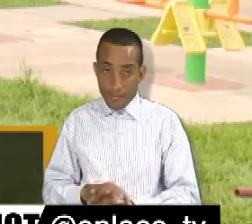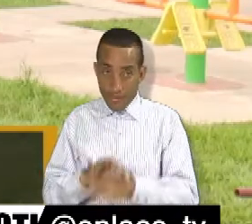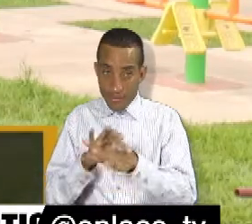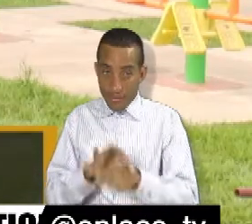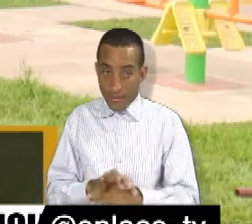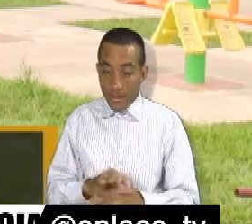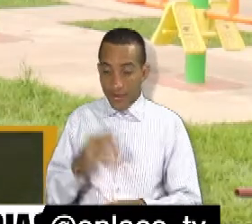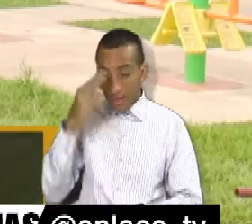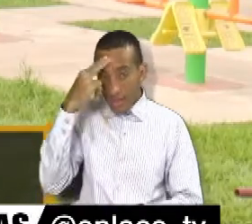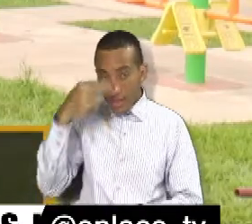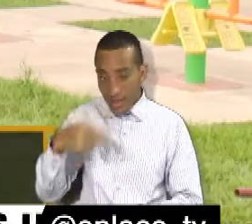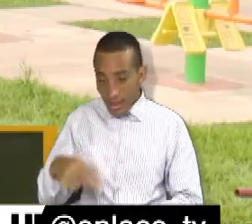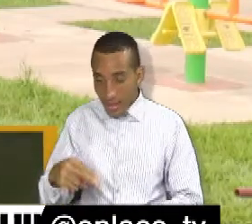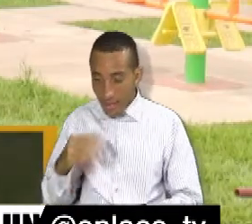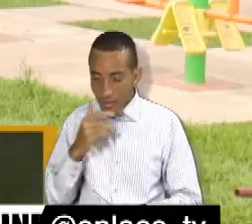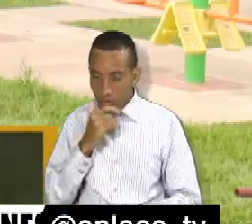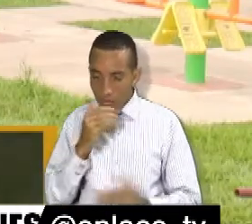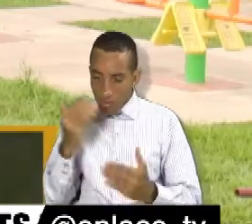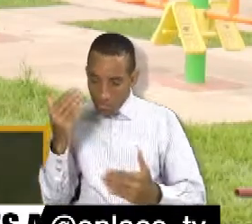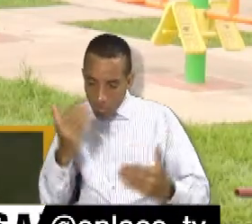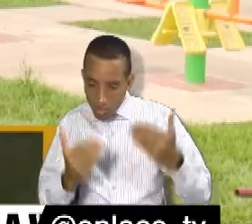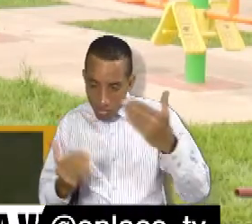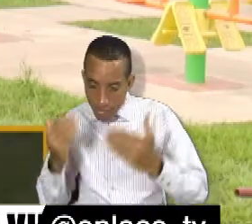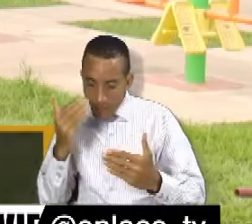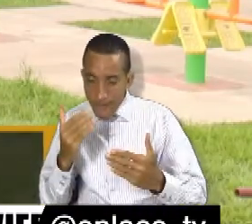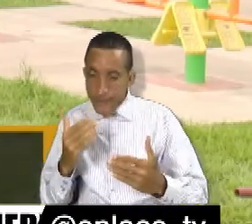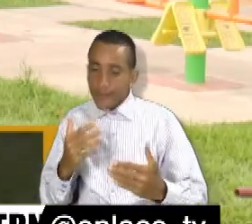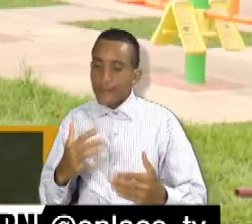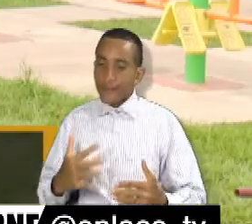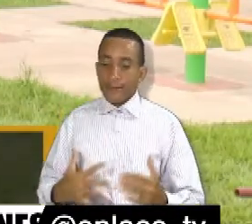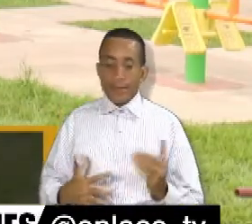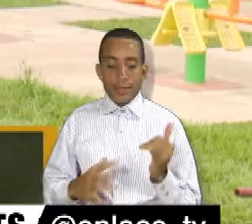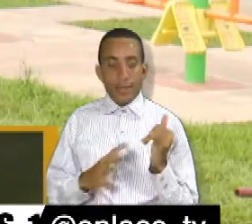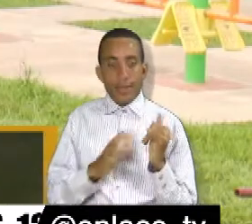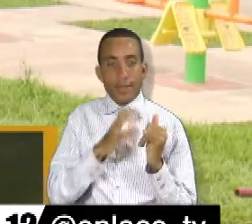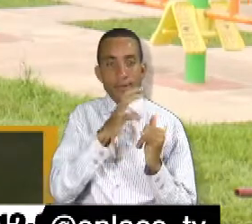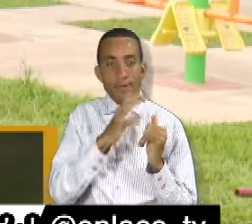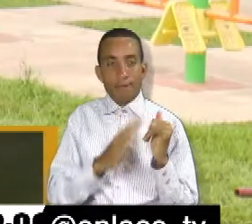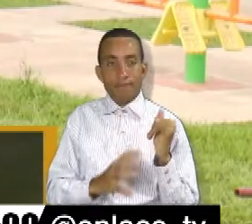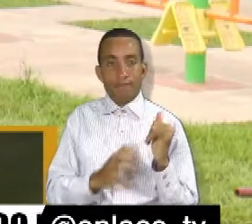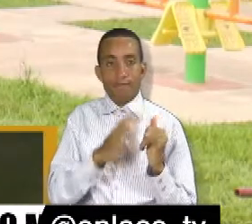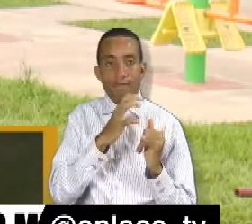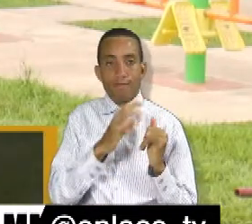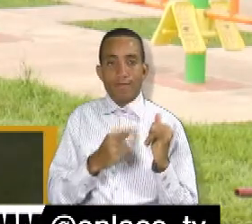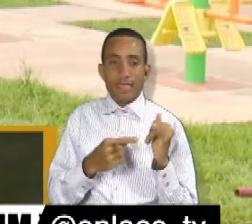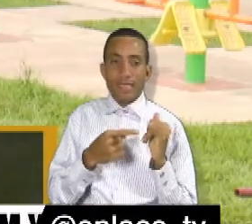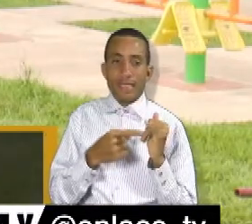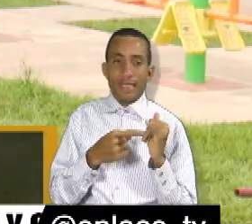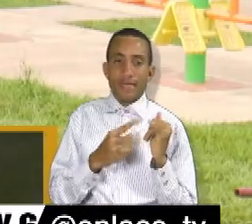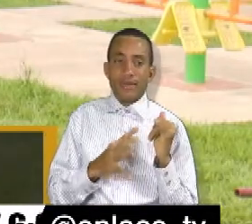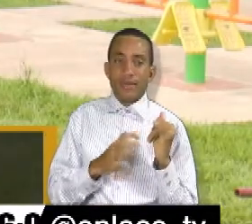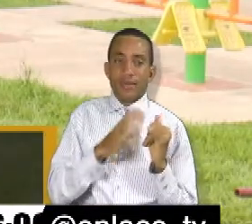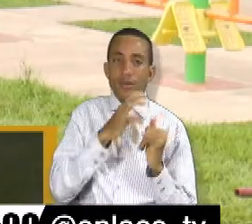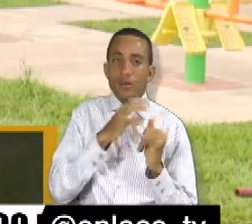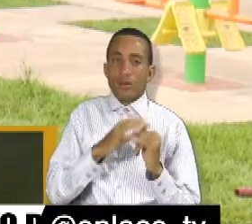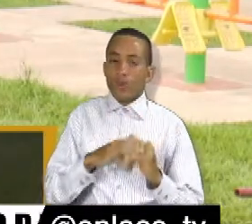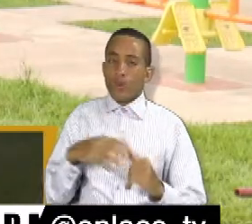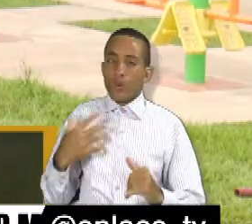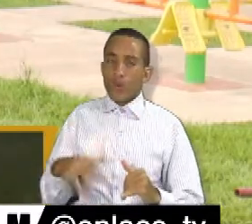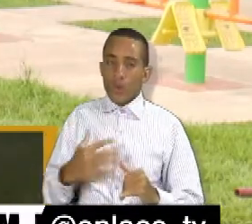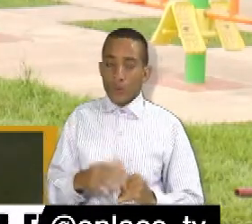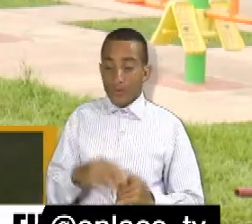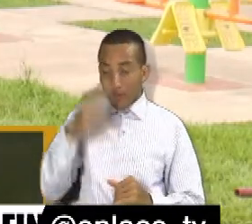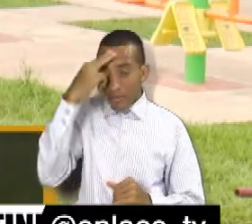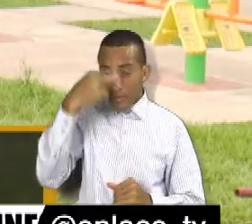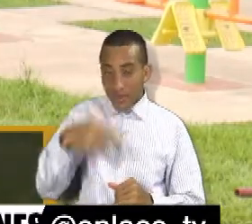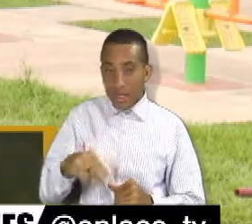resultaron a mi hija, que le diagnosticaron cáncer en el útero. Y yo quedé destrozado totalmente, mi hija tenía 10